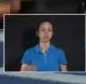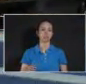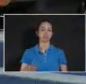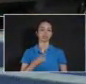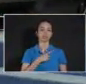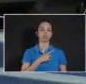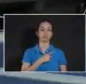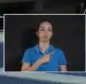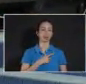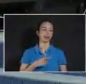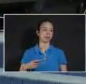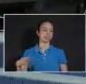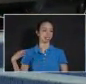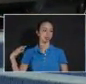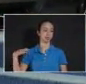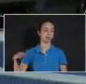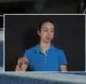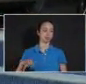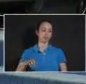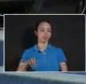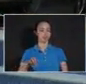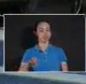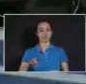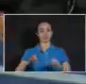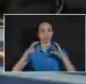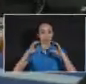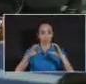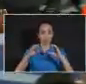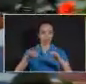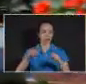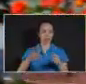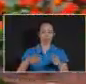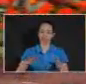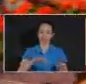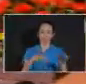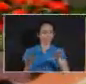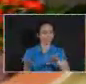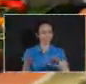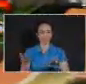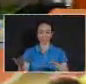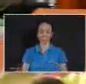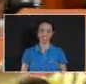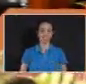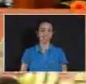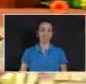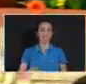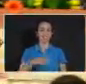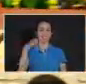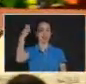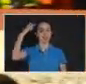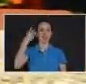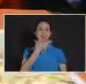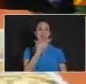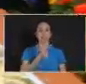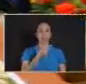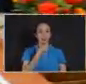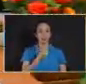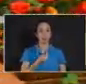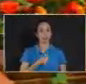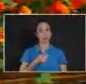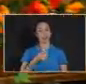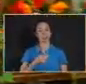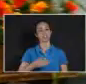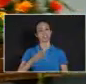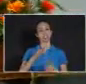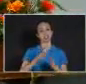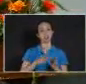toque eso. El león se queda ahí. El profeta viejo vuelve a enalbardar su asno,